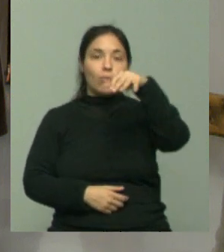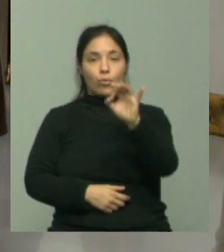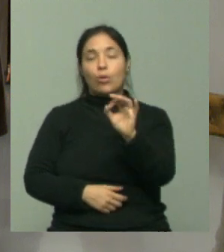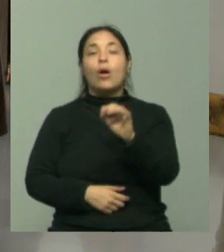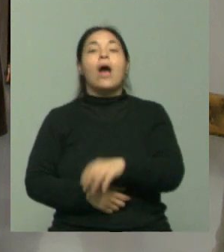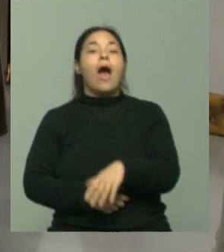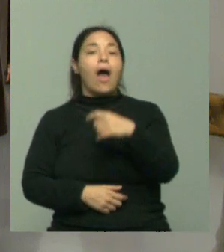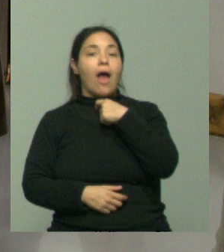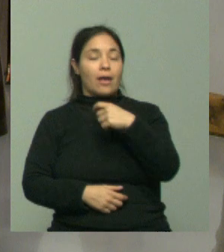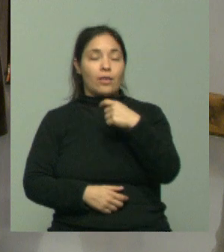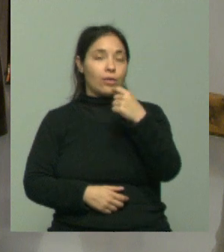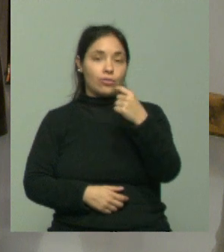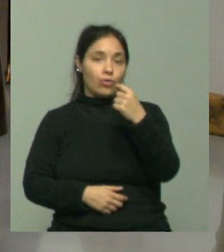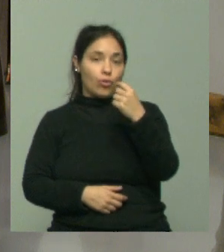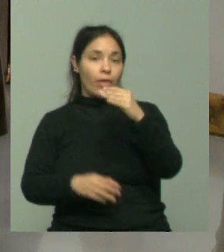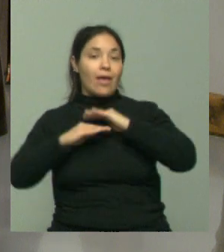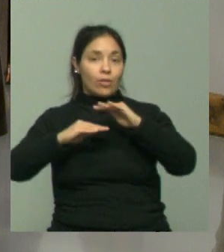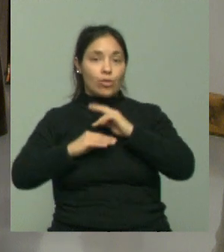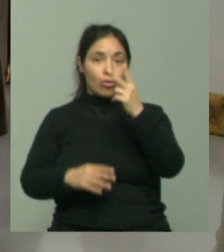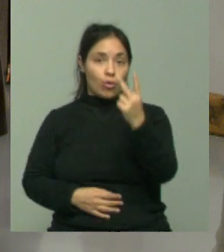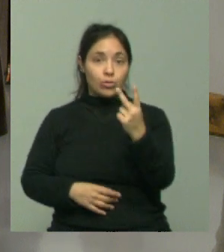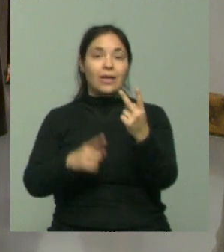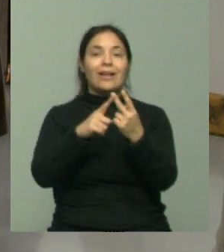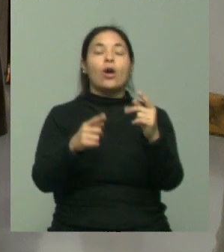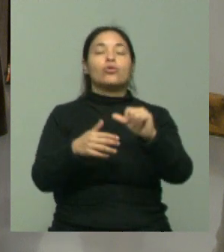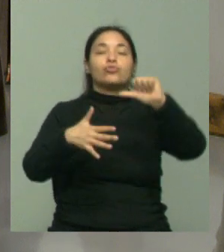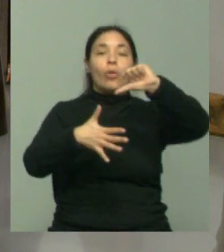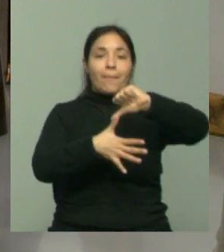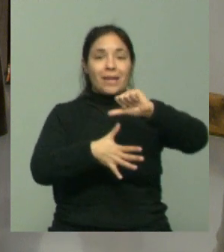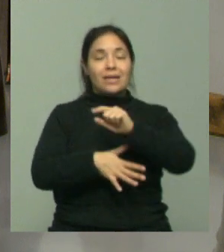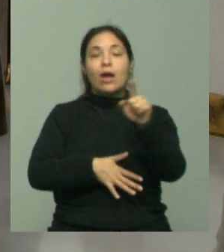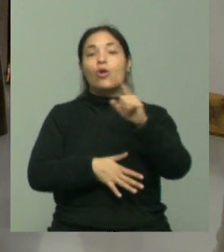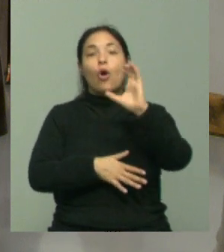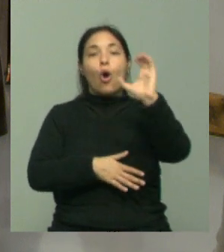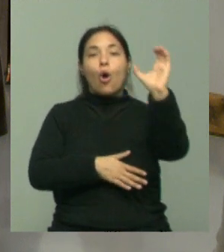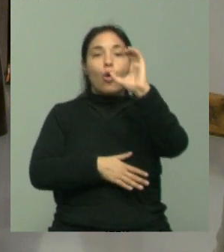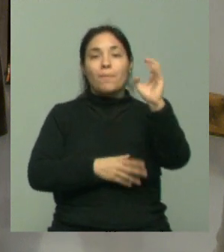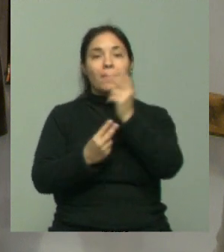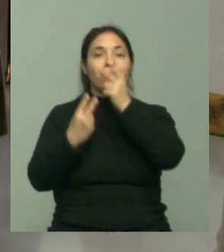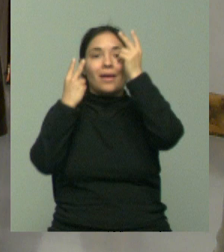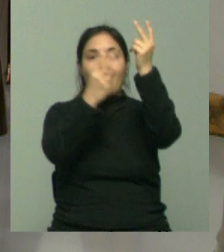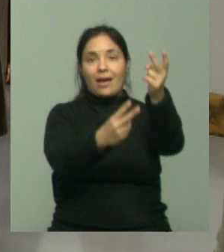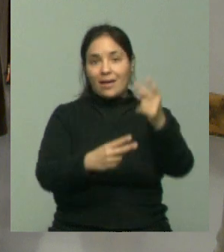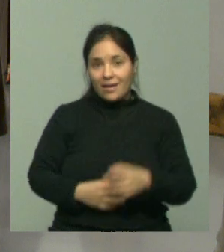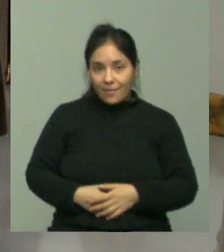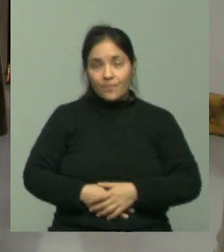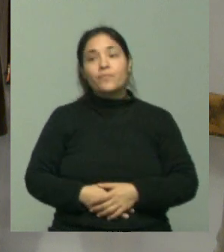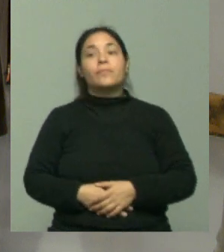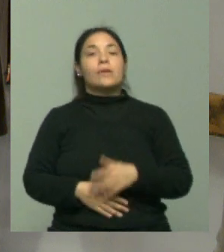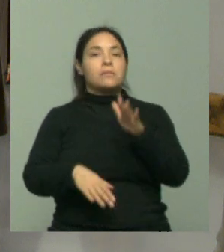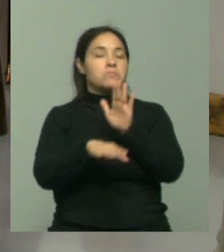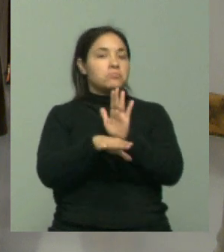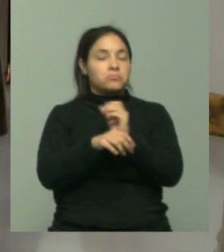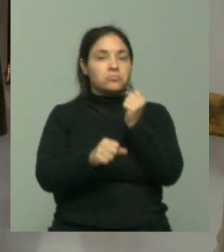de la UNCUYO que fueron a un sudamericano en Colombia. Uh-huh. O sea, entonces vamos